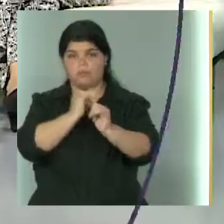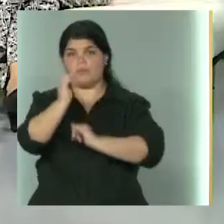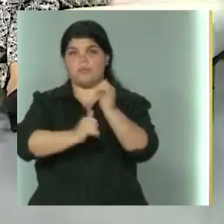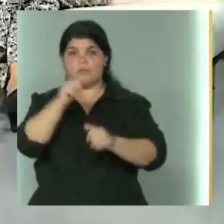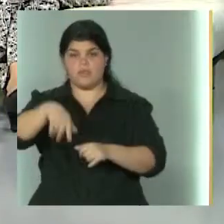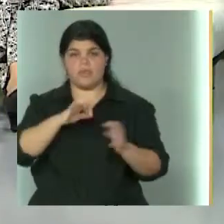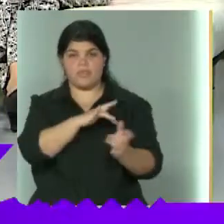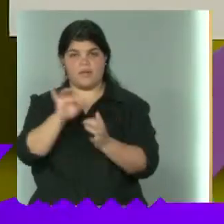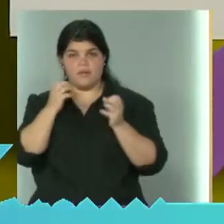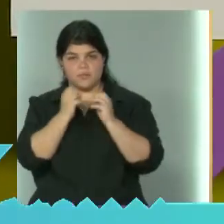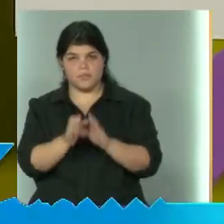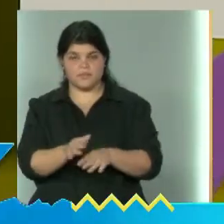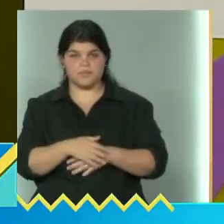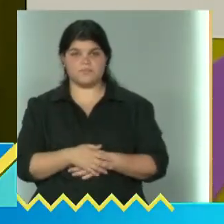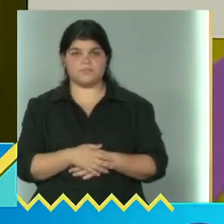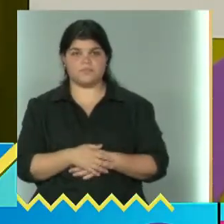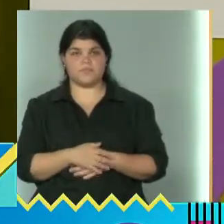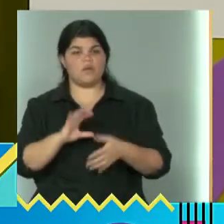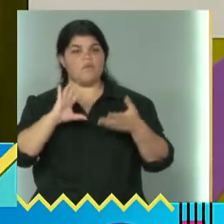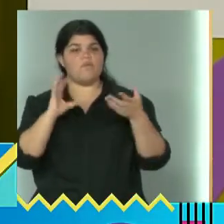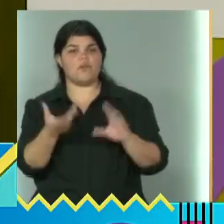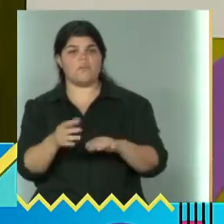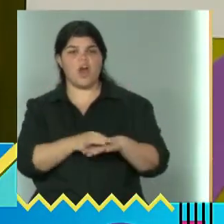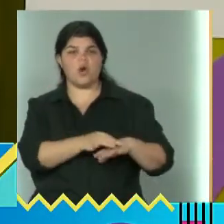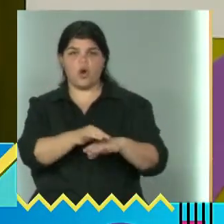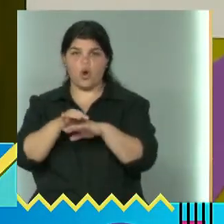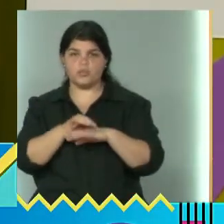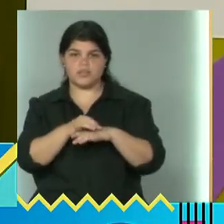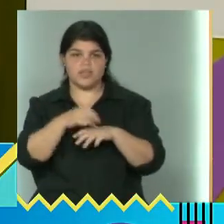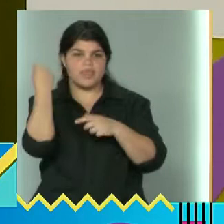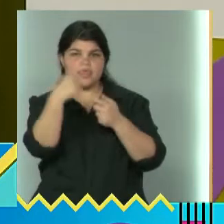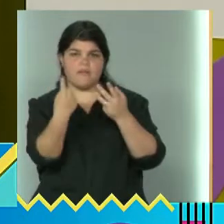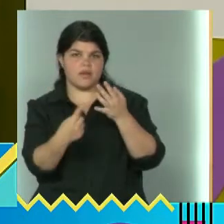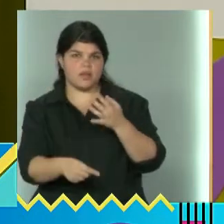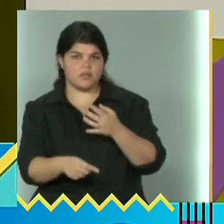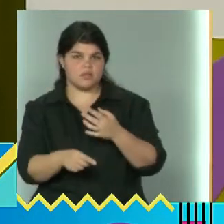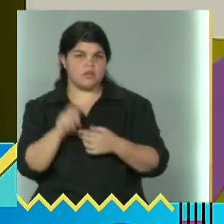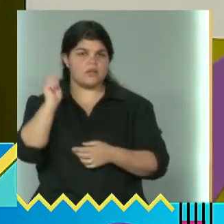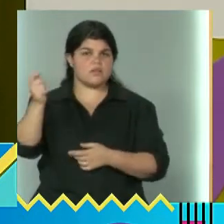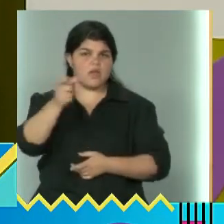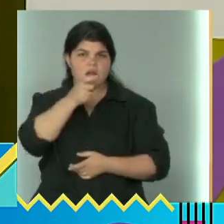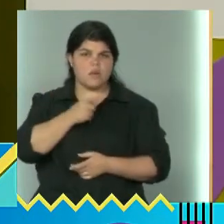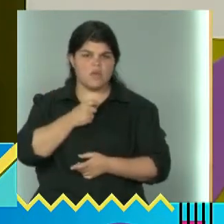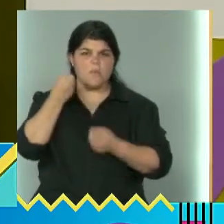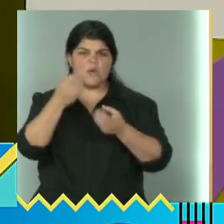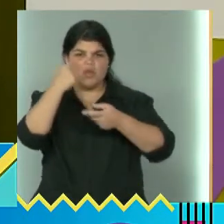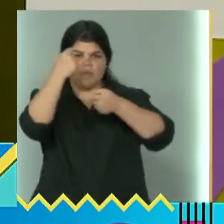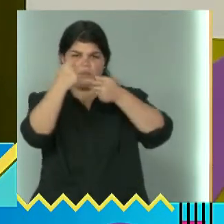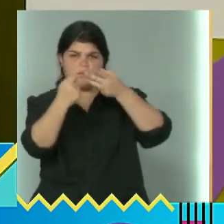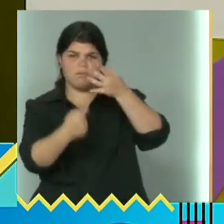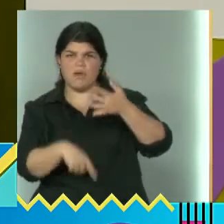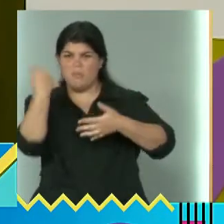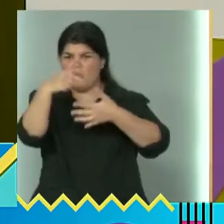debate. Bueno, en esto de que existan varios tipos de coaching, ¿quién se anima a decir, bueno, por qué existen tantos tipos de